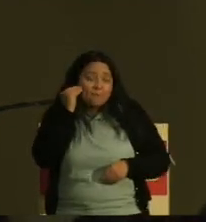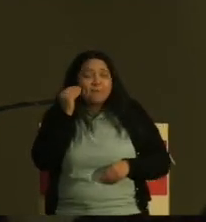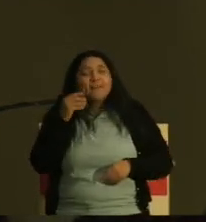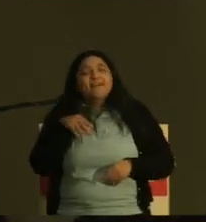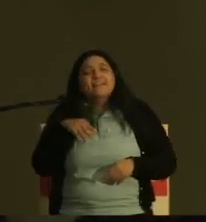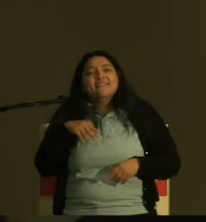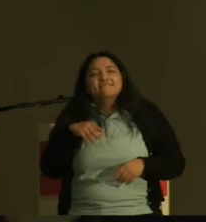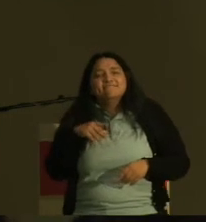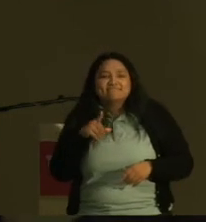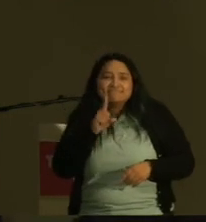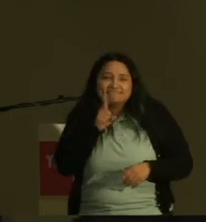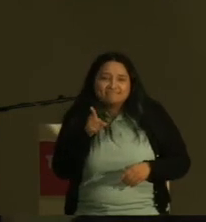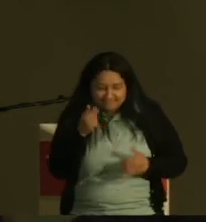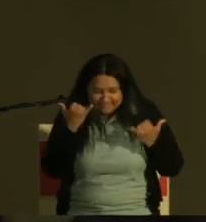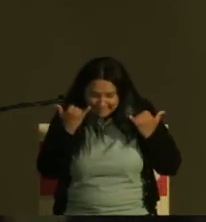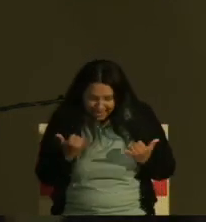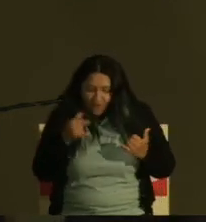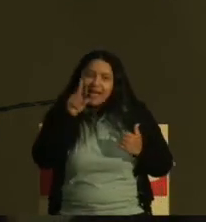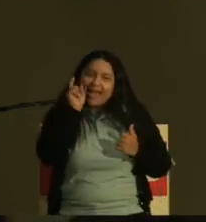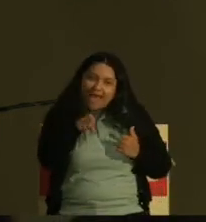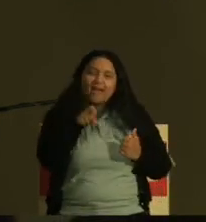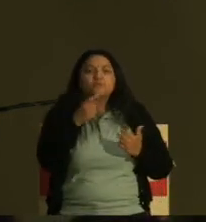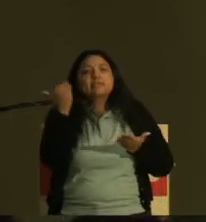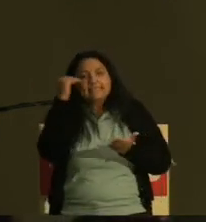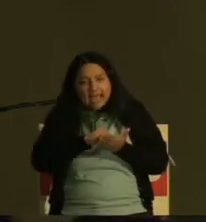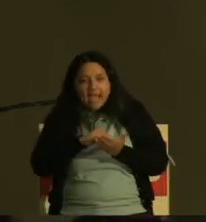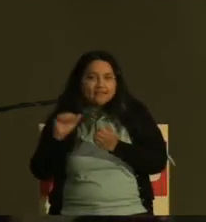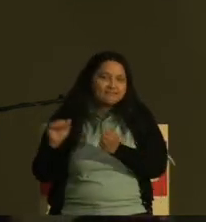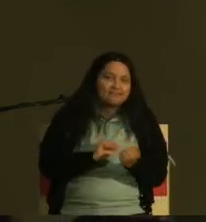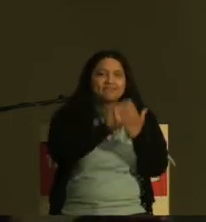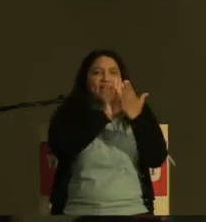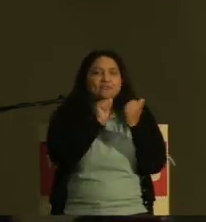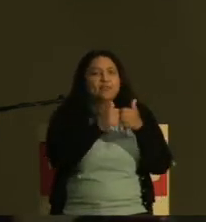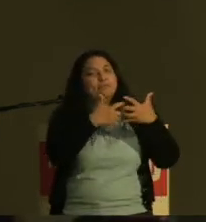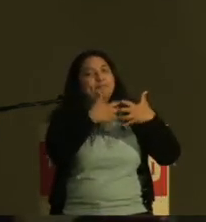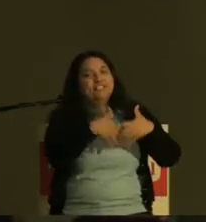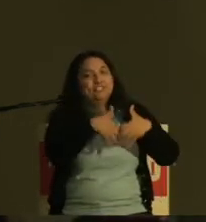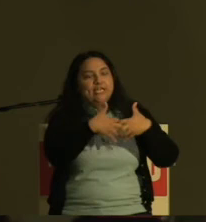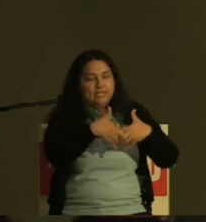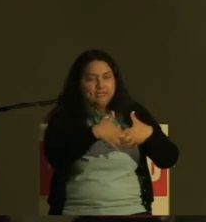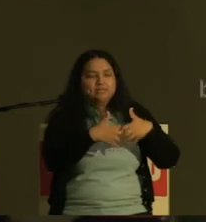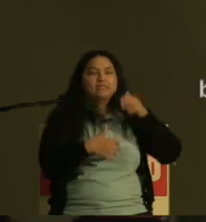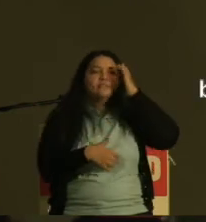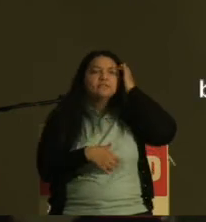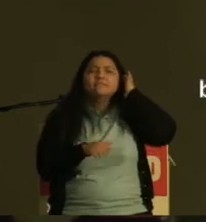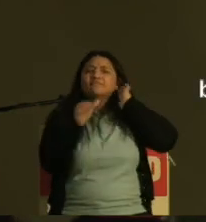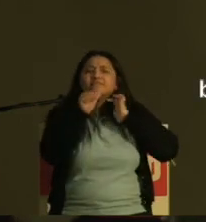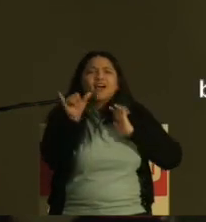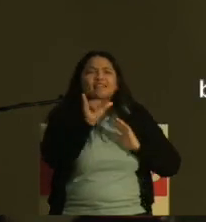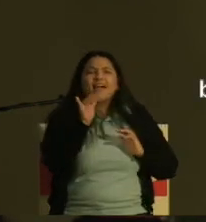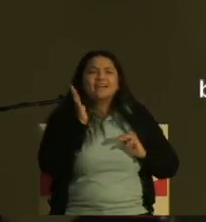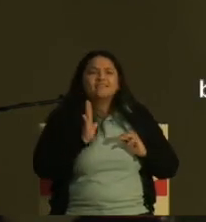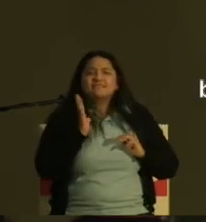fue enfrentarme nuevamente a la máquina, pero no a la manera de la escritura que yo practicaba siempre,